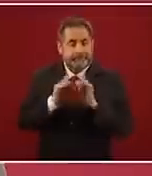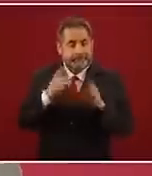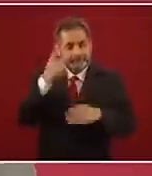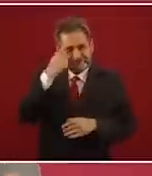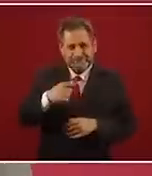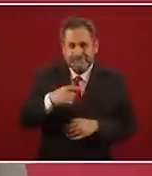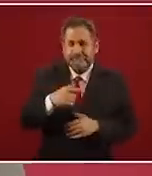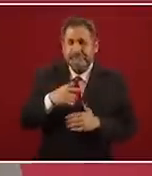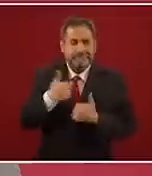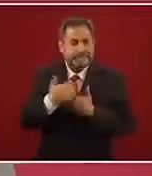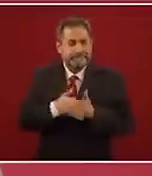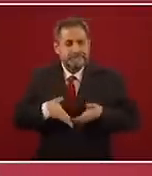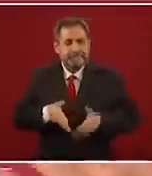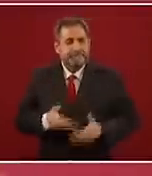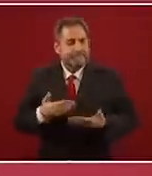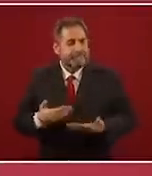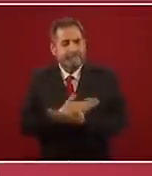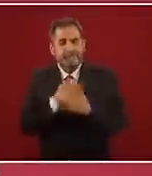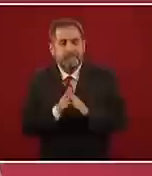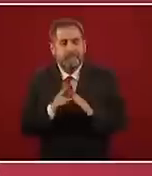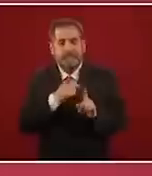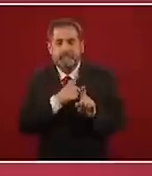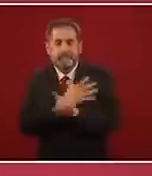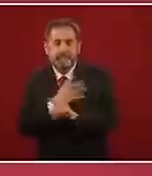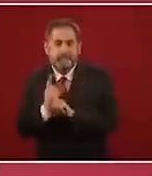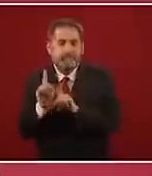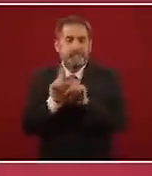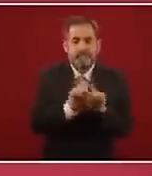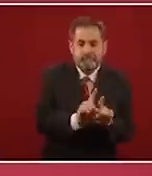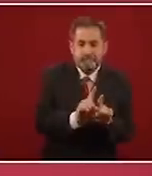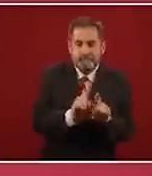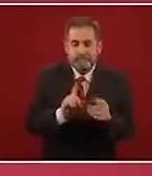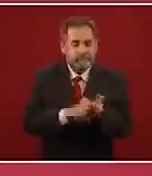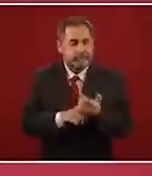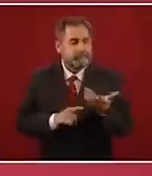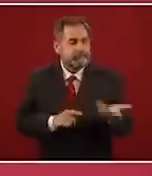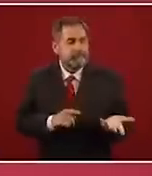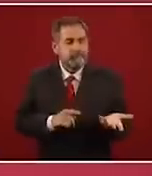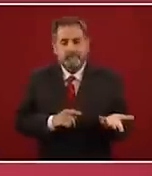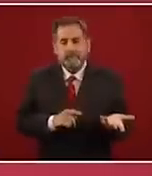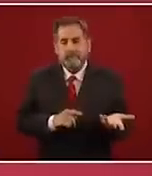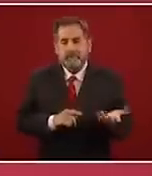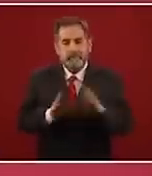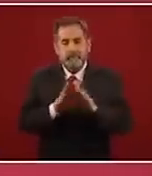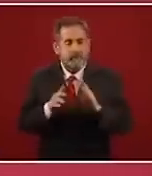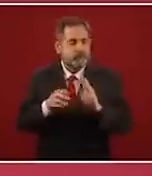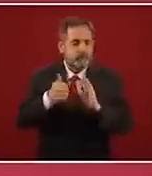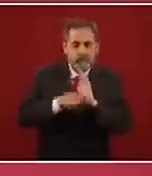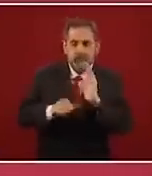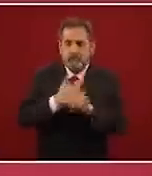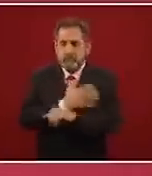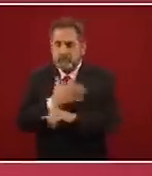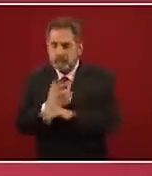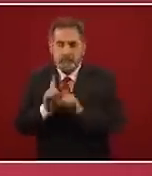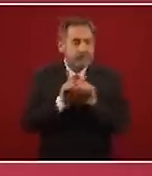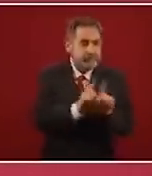obstétricos, depende de que pueda haber un acompañamiento familiar. Y existe cierto número, podemos traer el dato preciso, en este momento